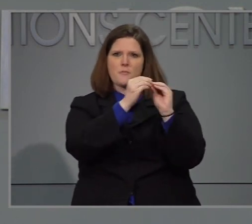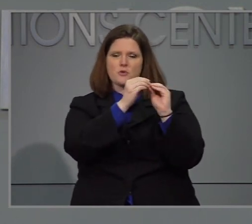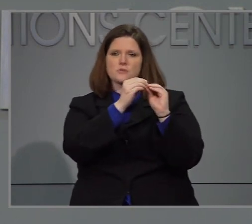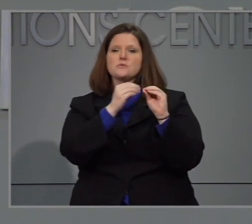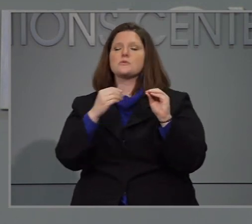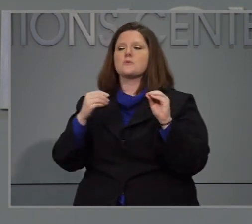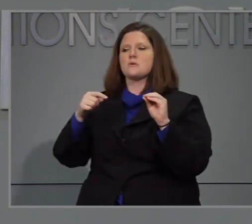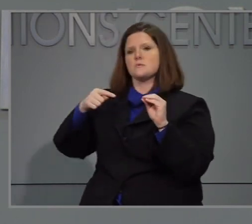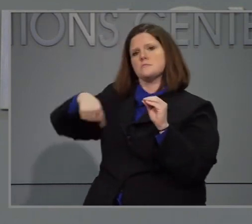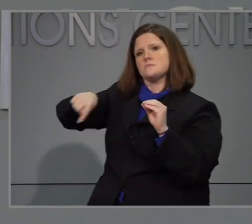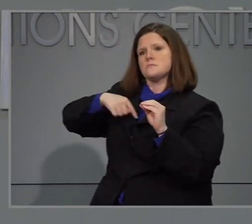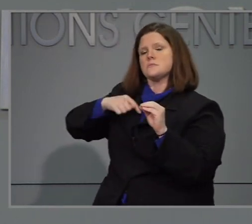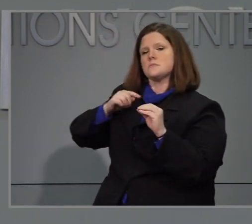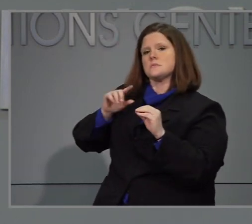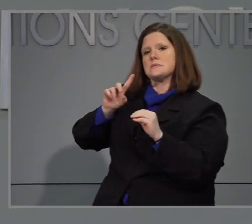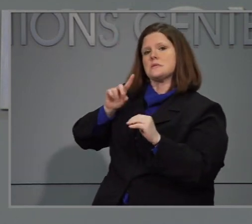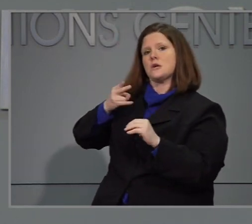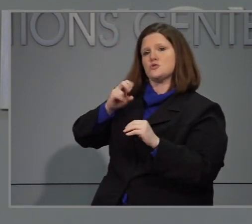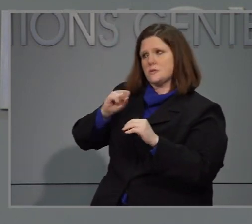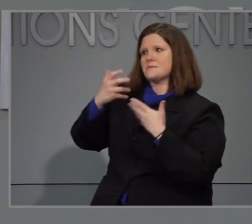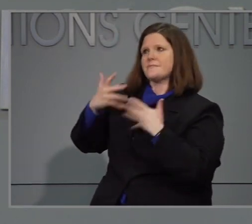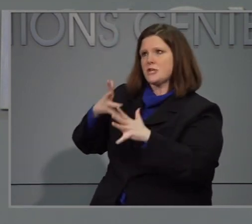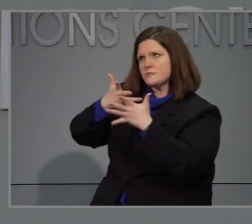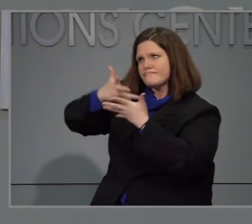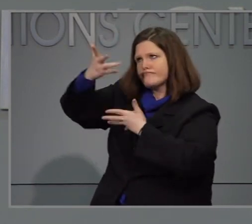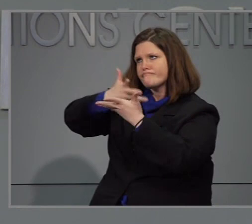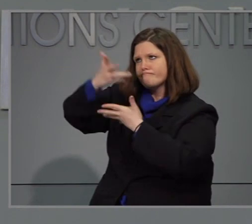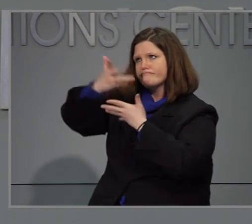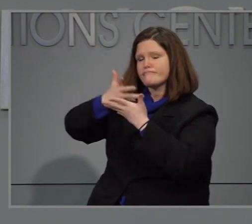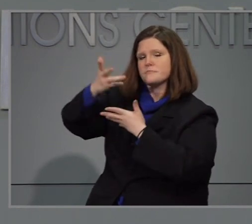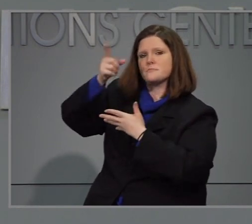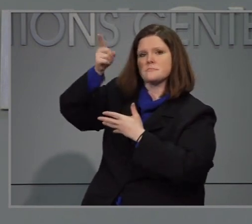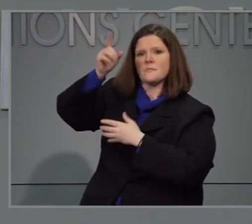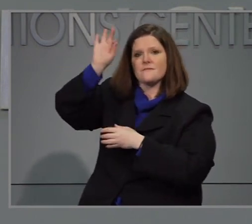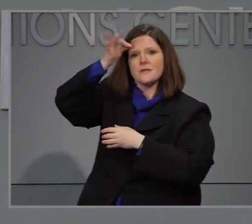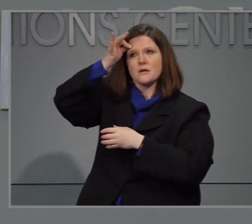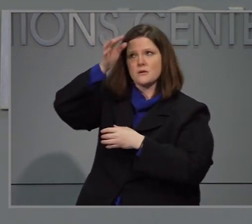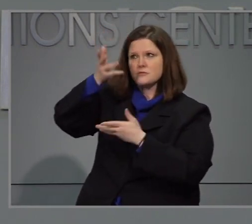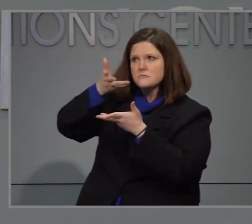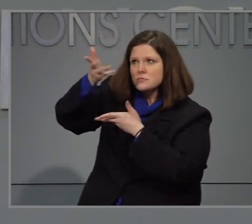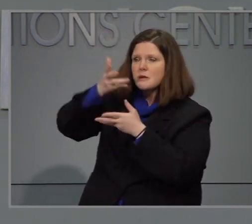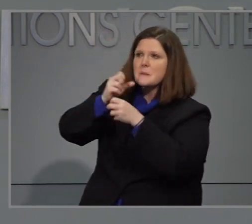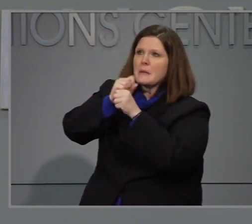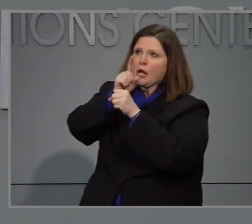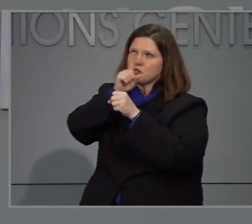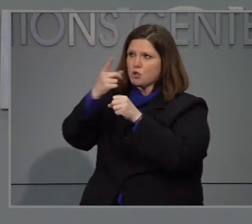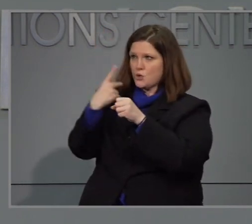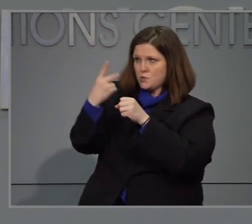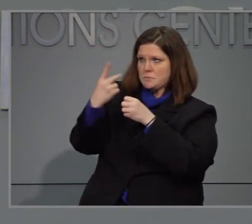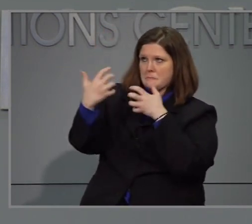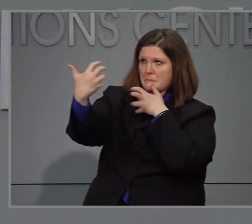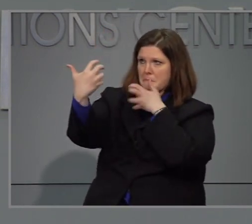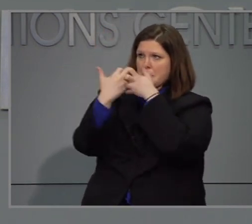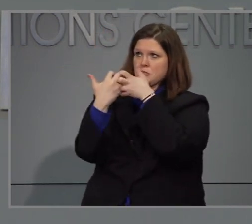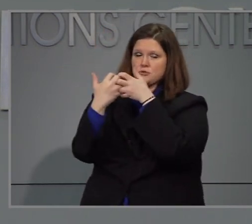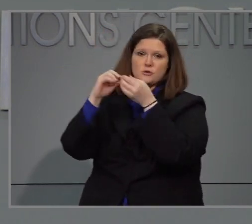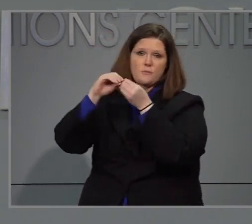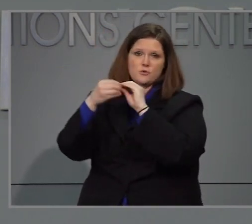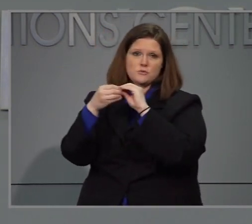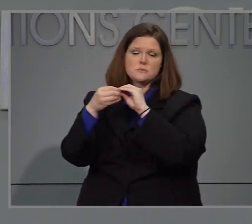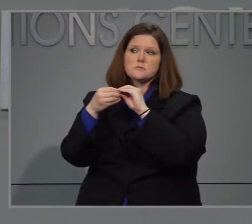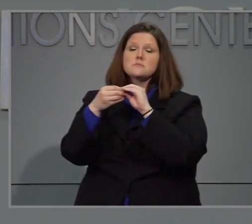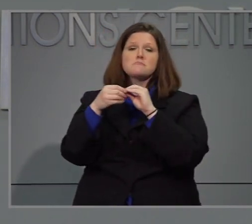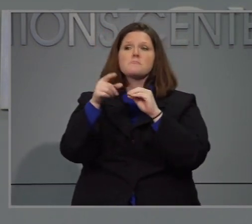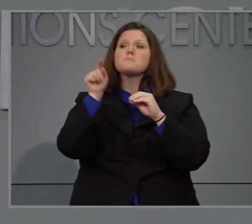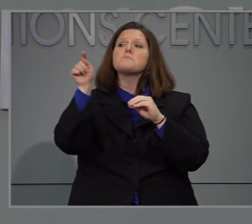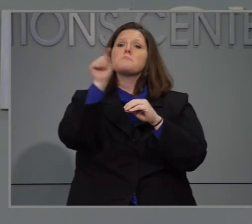estado trabajando con nuestros aliados para saber cómo definir esto. Estamos trabajando arduamente. De hecho, hemos visto estudios que